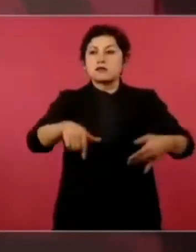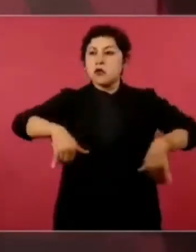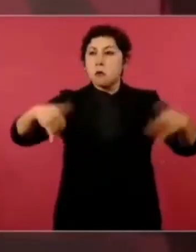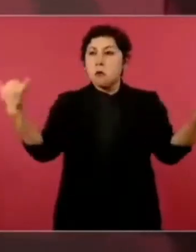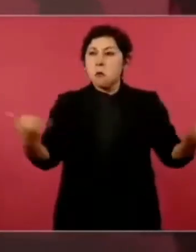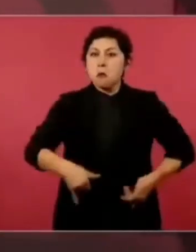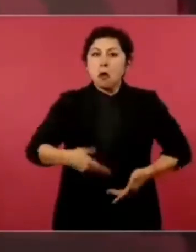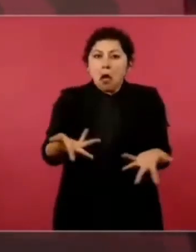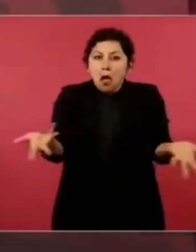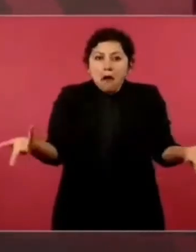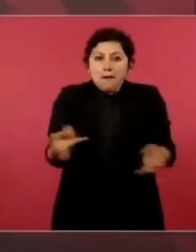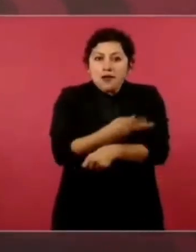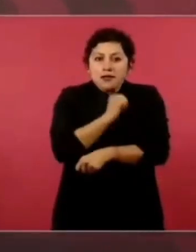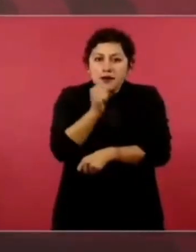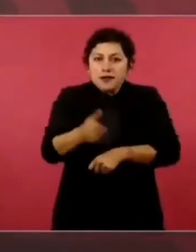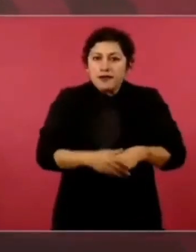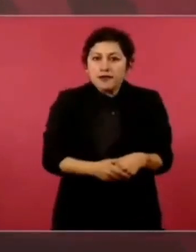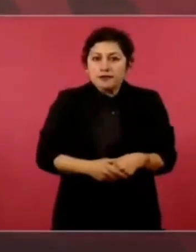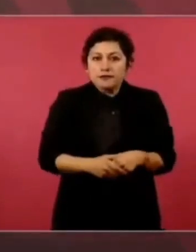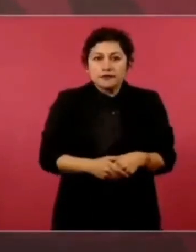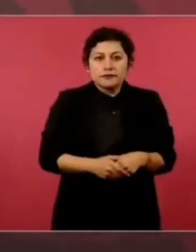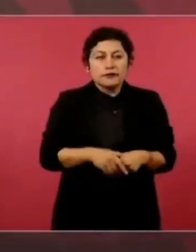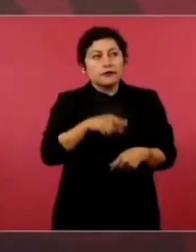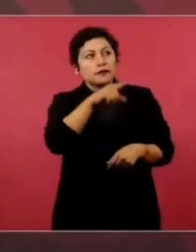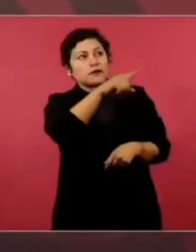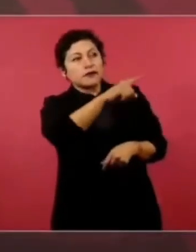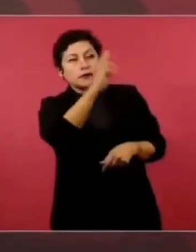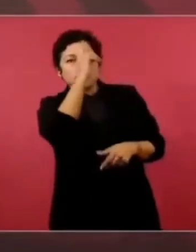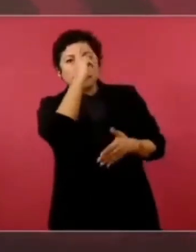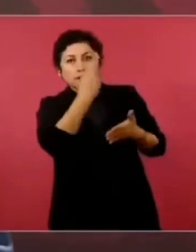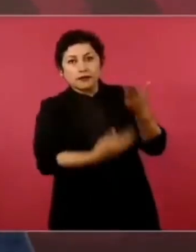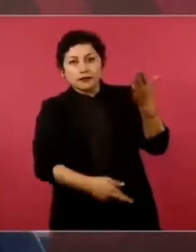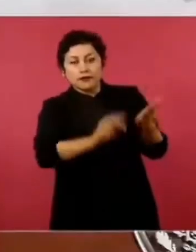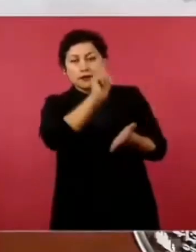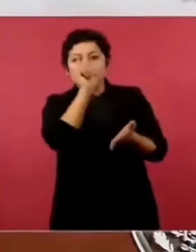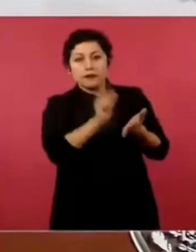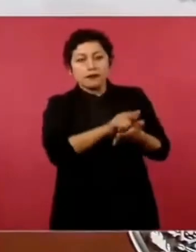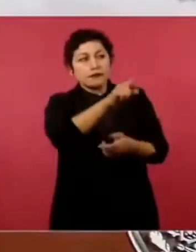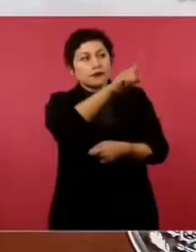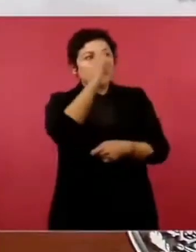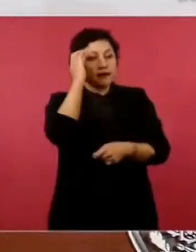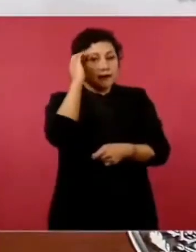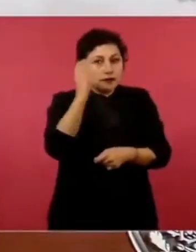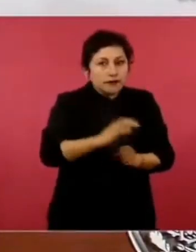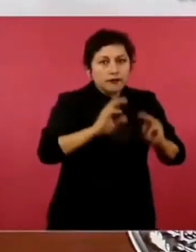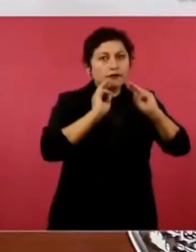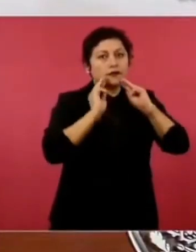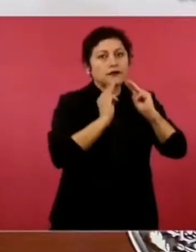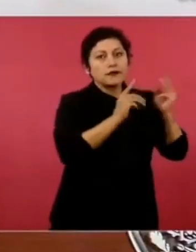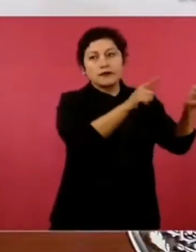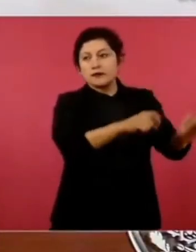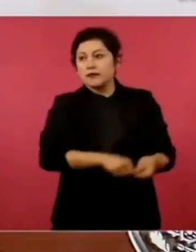Ya está afuera. ¿Y qué hace la Fiscalía? Presenta un recurso.